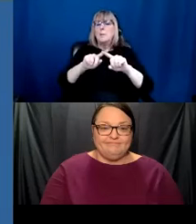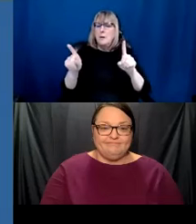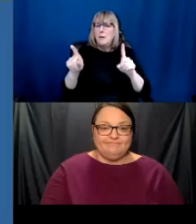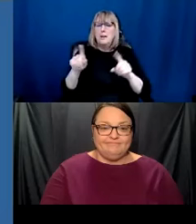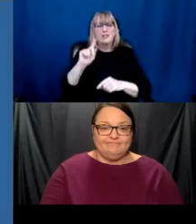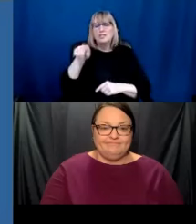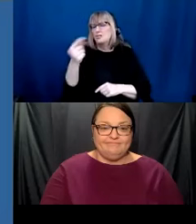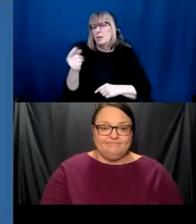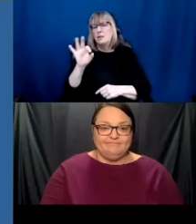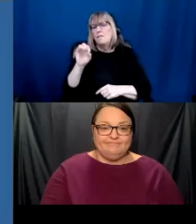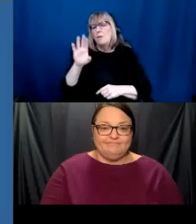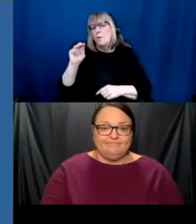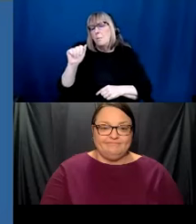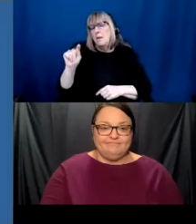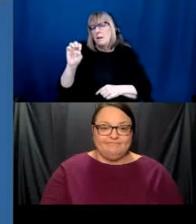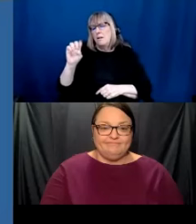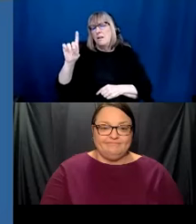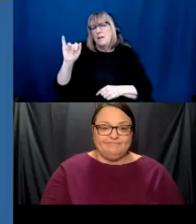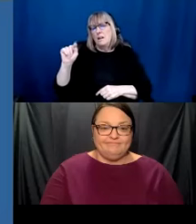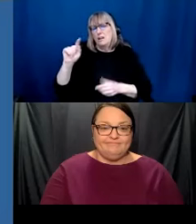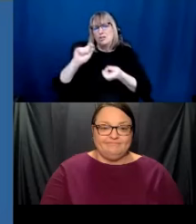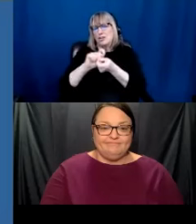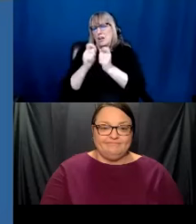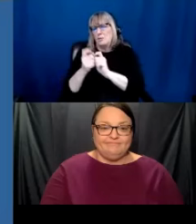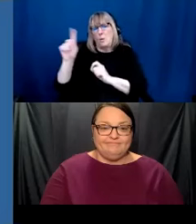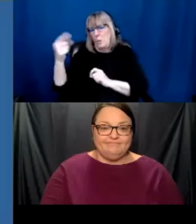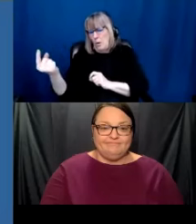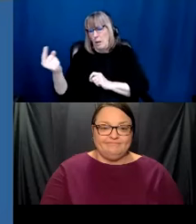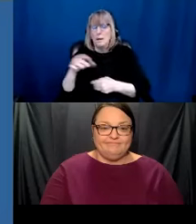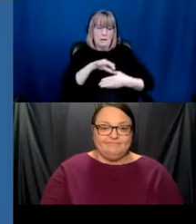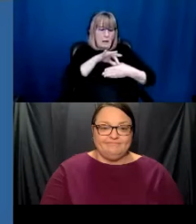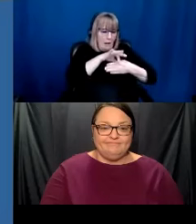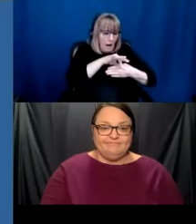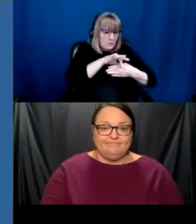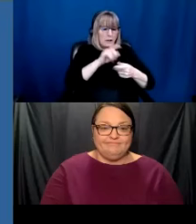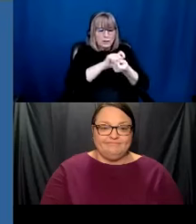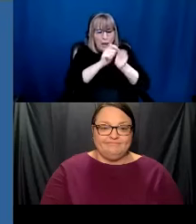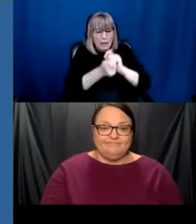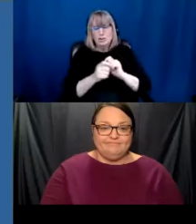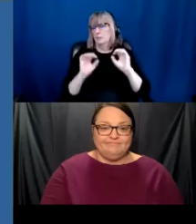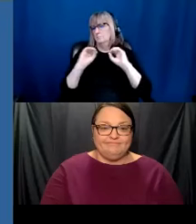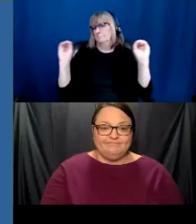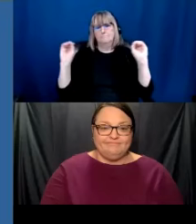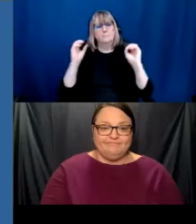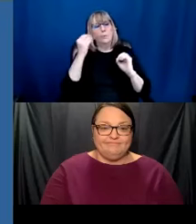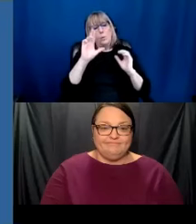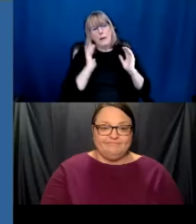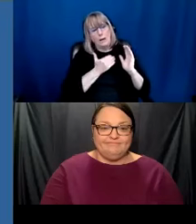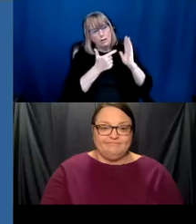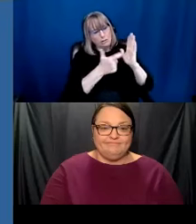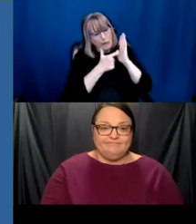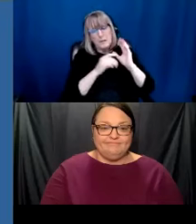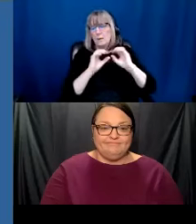de señas americano y español y subtítulos en tiempo real en cada reunión. In the